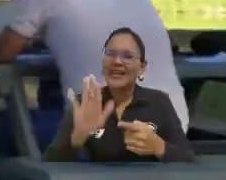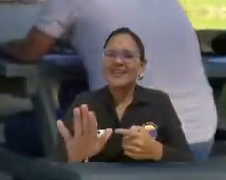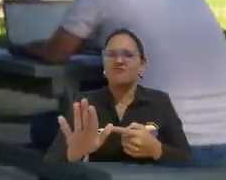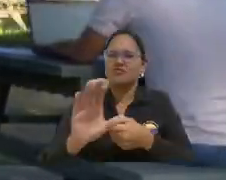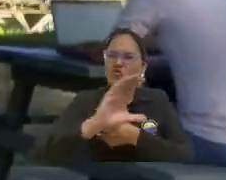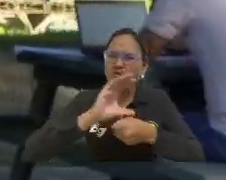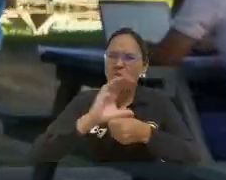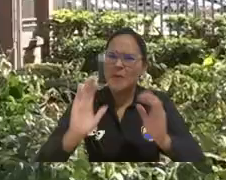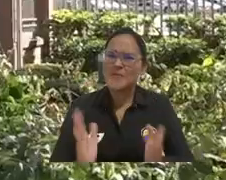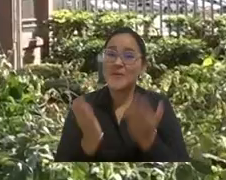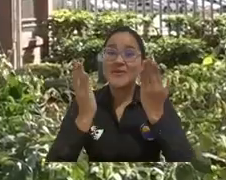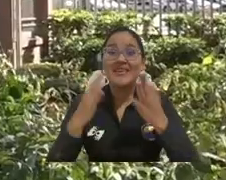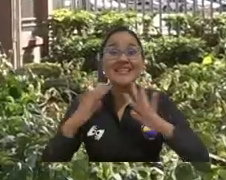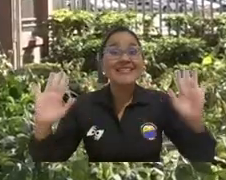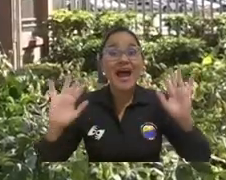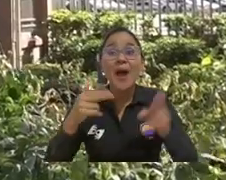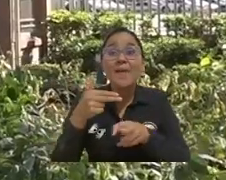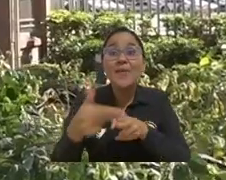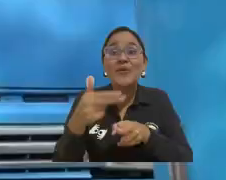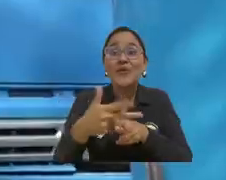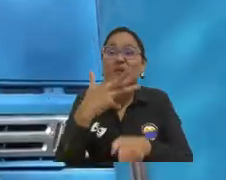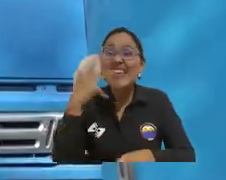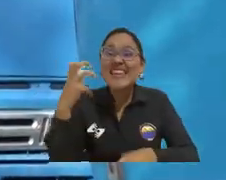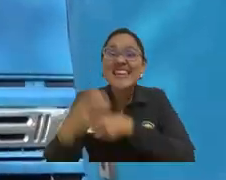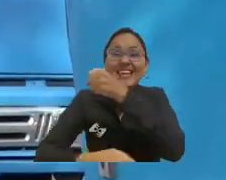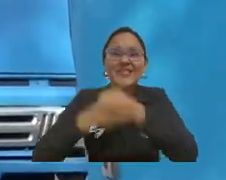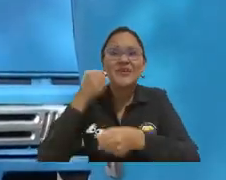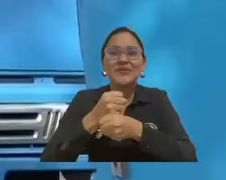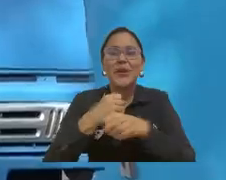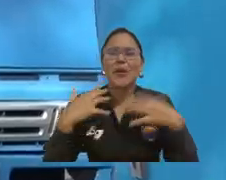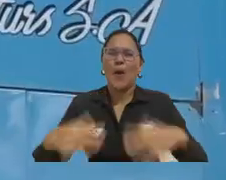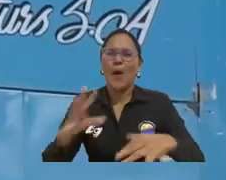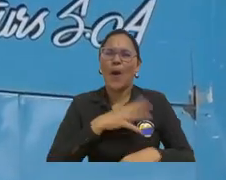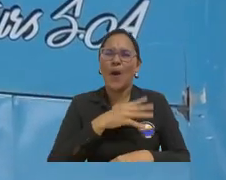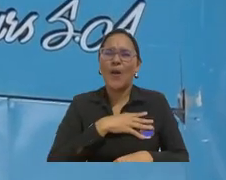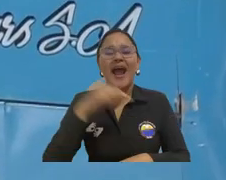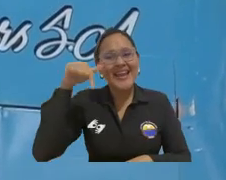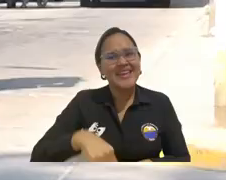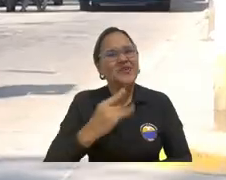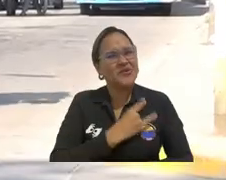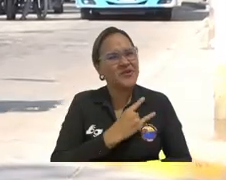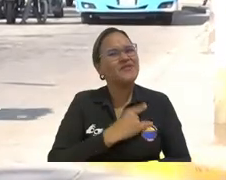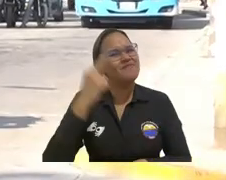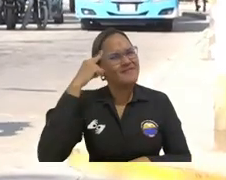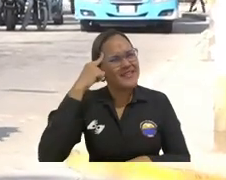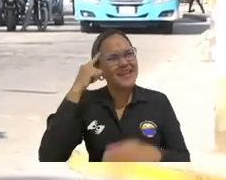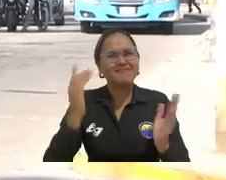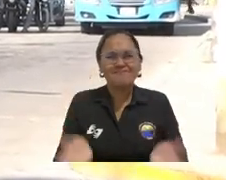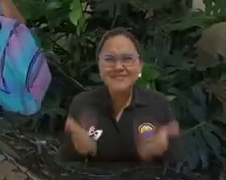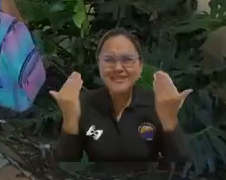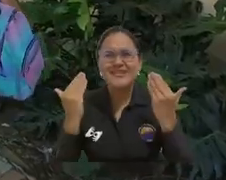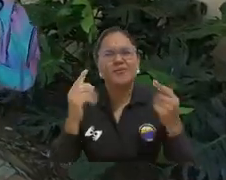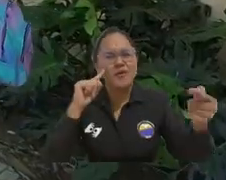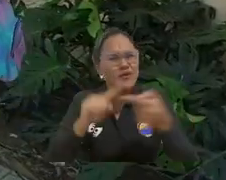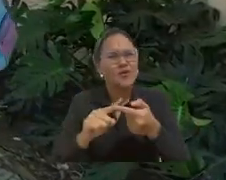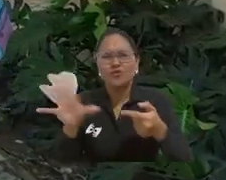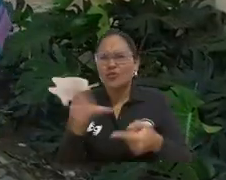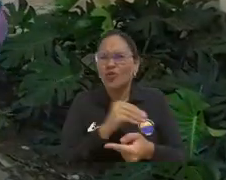ciudad, la misma que está a puertas de sus 500 años y que desde la academia estamos convencidos que el mejor regalo